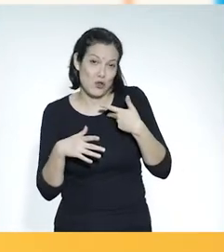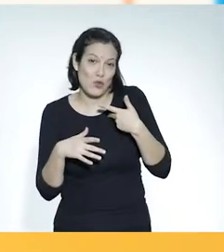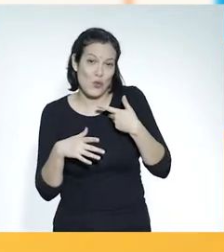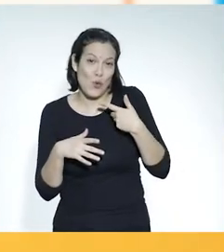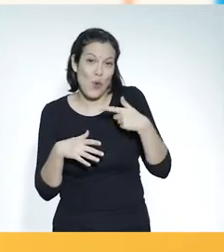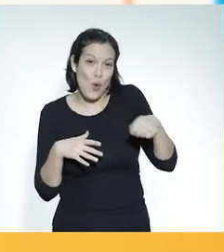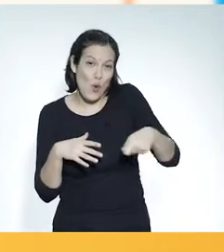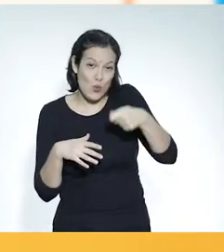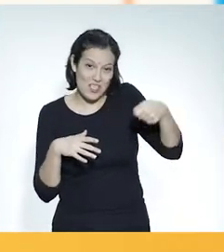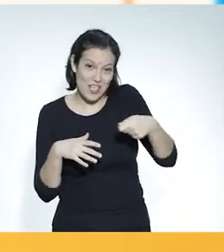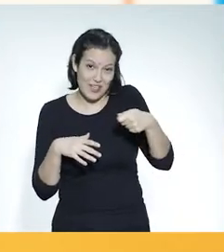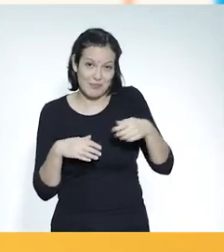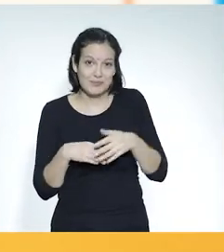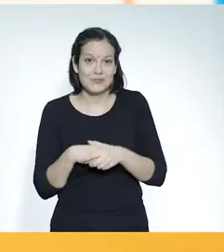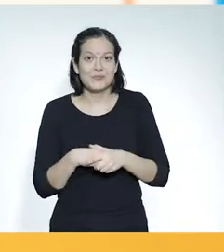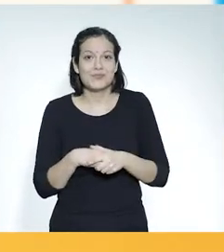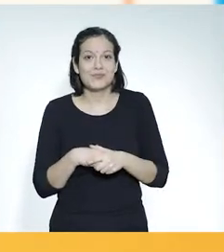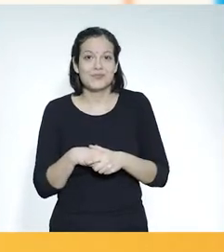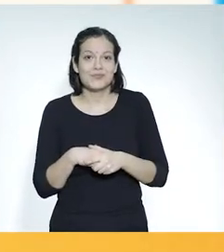uso esta cuchara